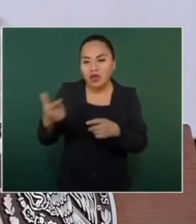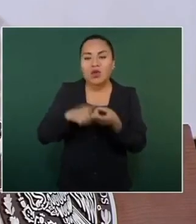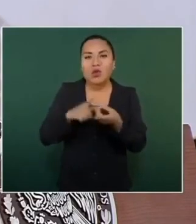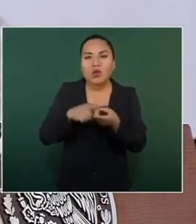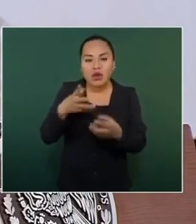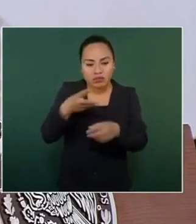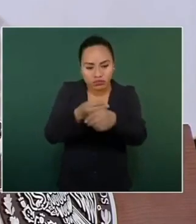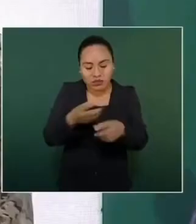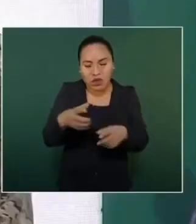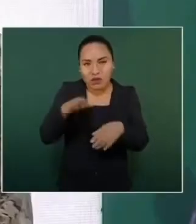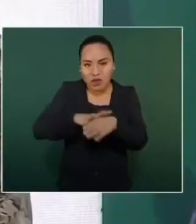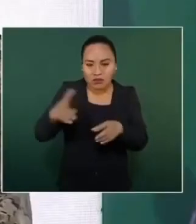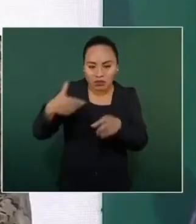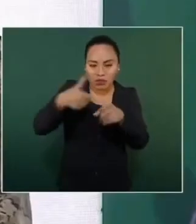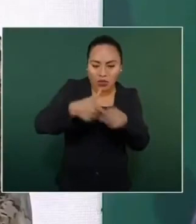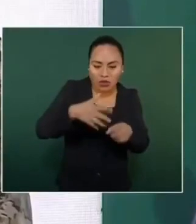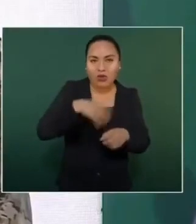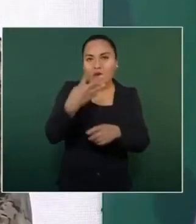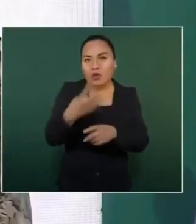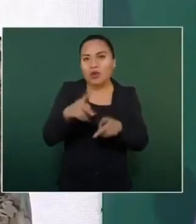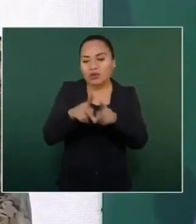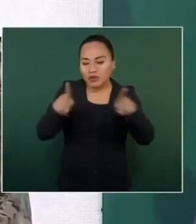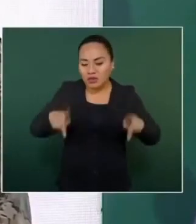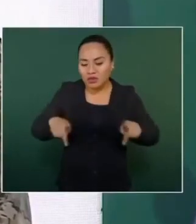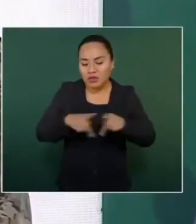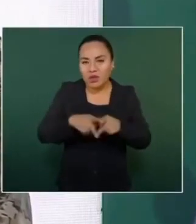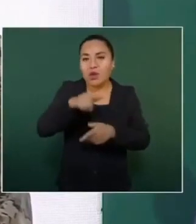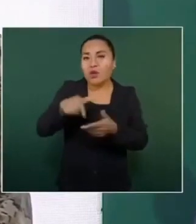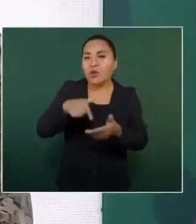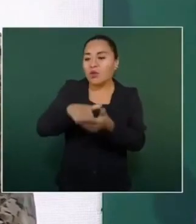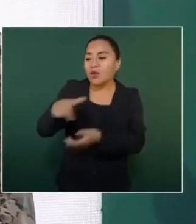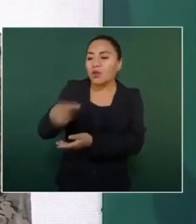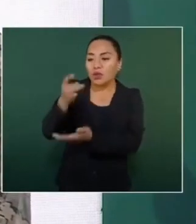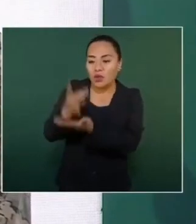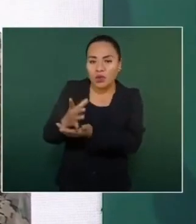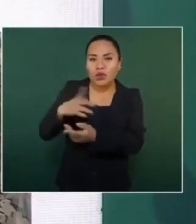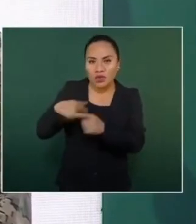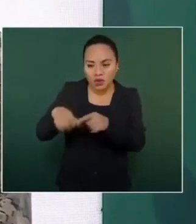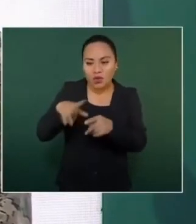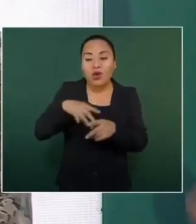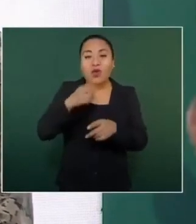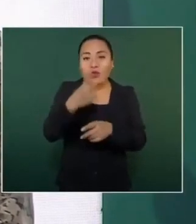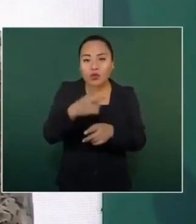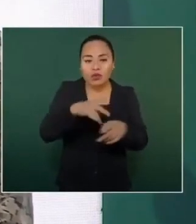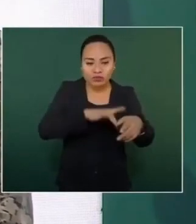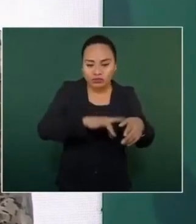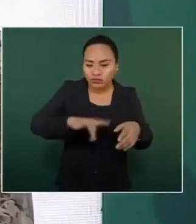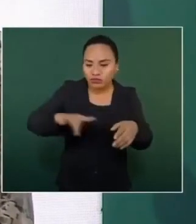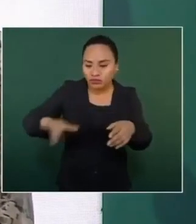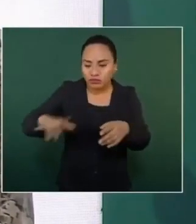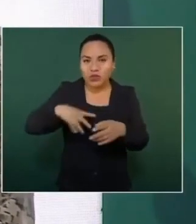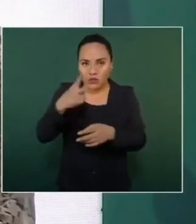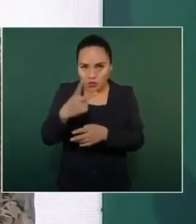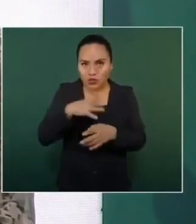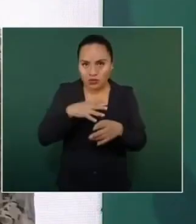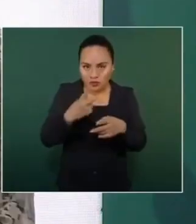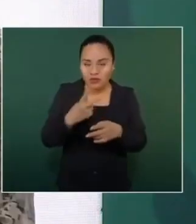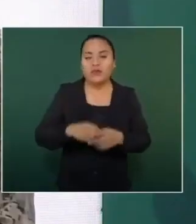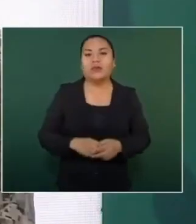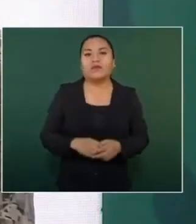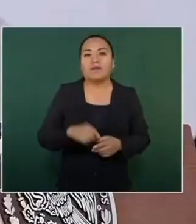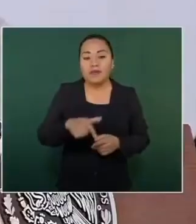7 talleres, 4 patios, un centro único de control y despacho, 2 cocheras. Aquí, en este